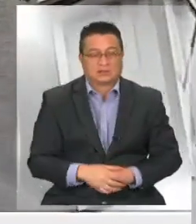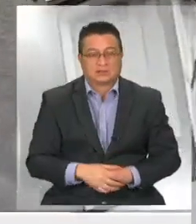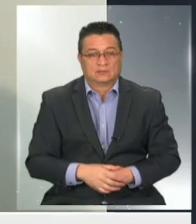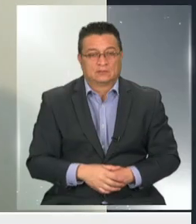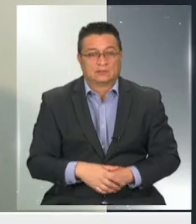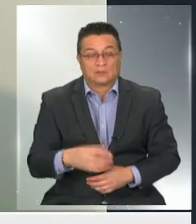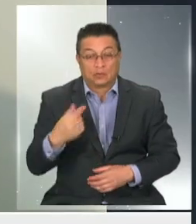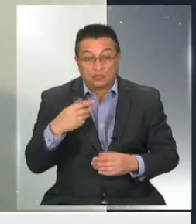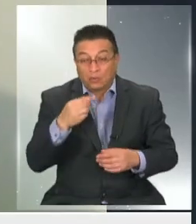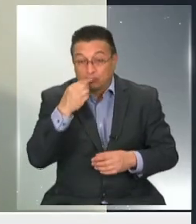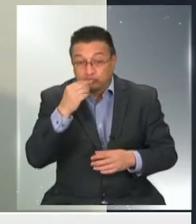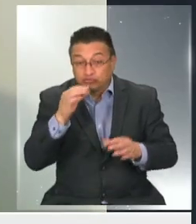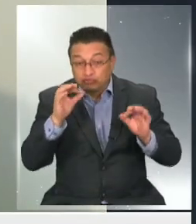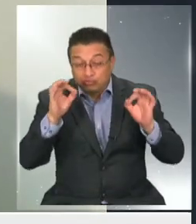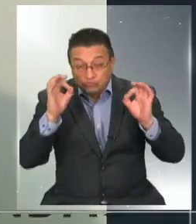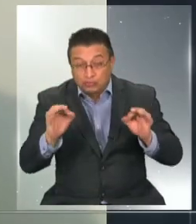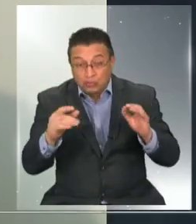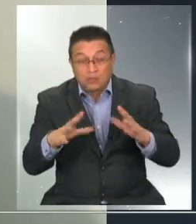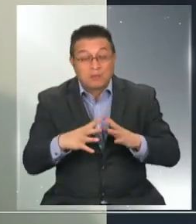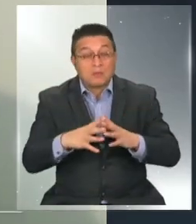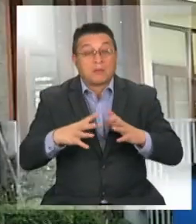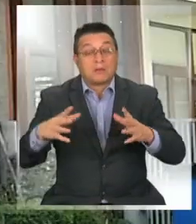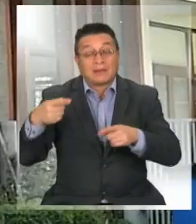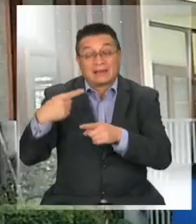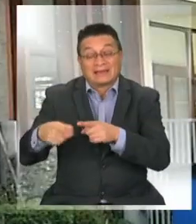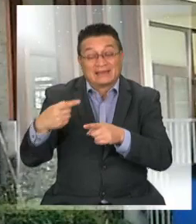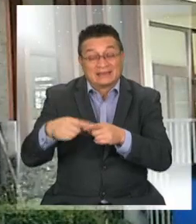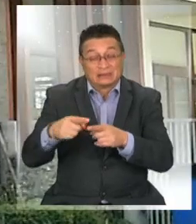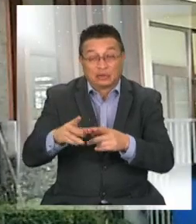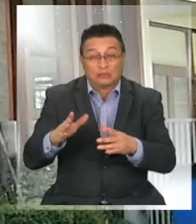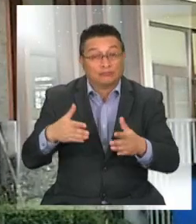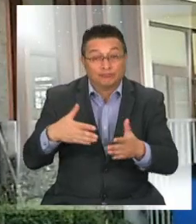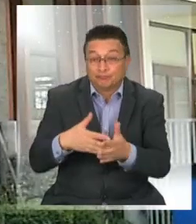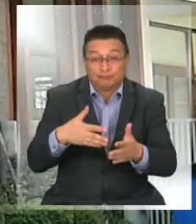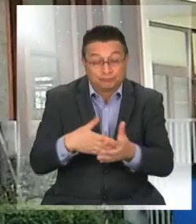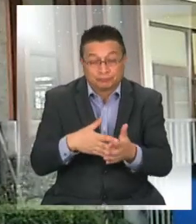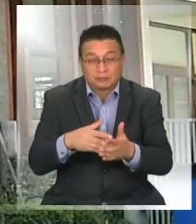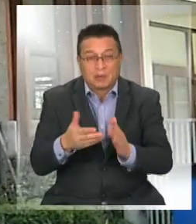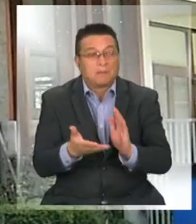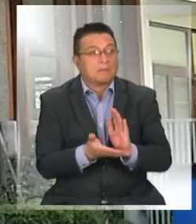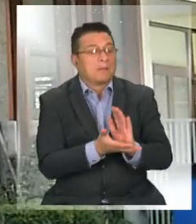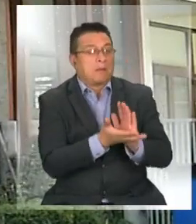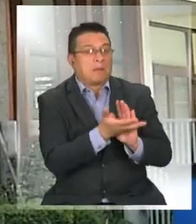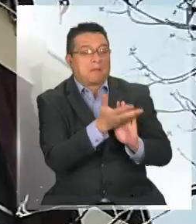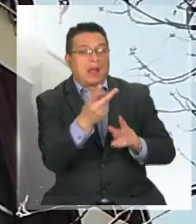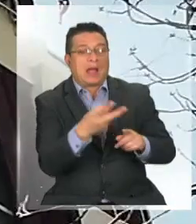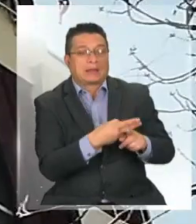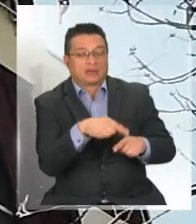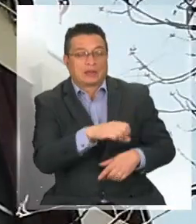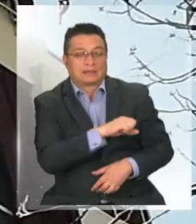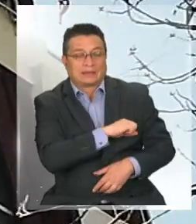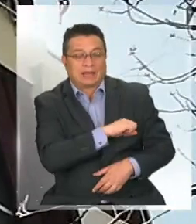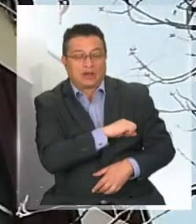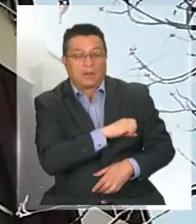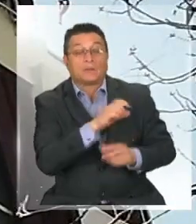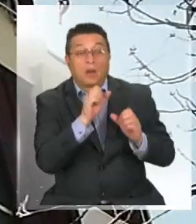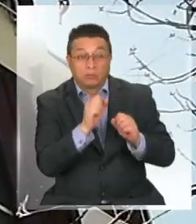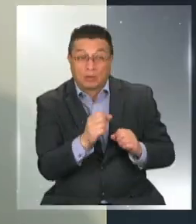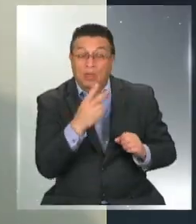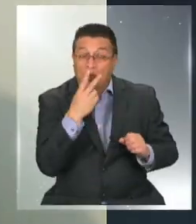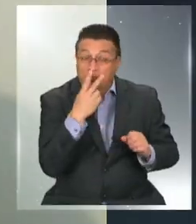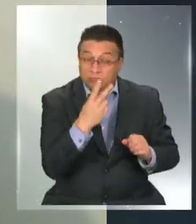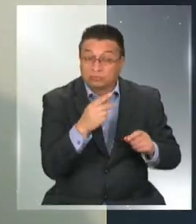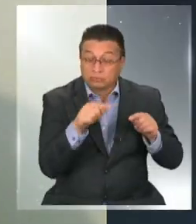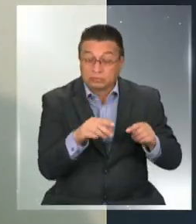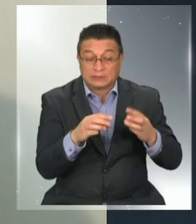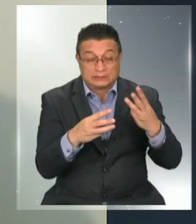es pronto para afirmar de que el aumento de restricciones crediticias está afectando la demanda por arriendo en el Gran Santiago, sí pudimos observar al menos durante el